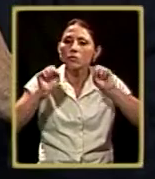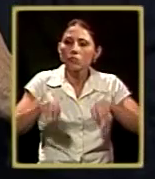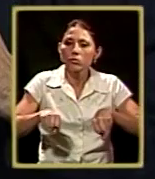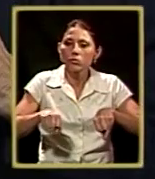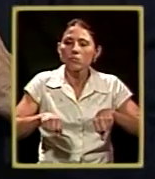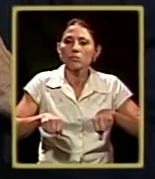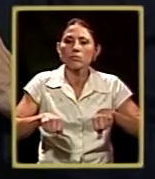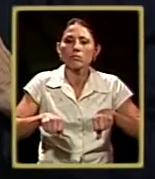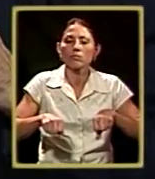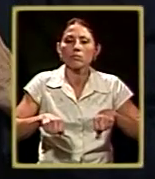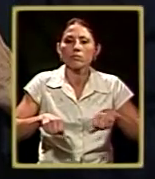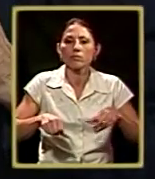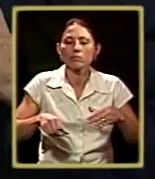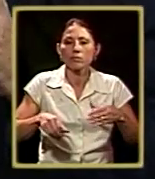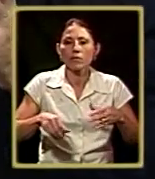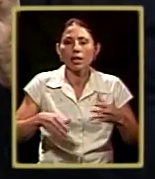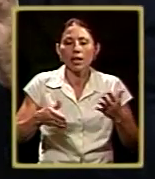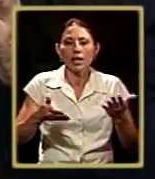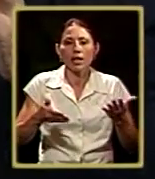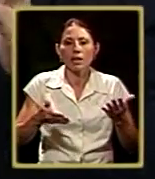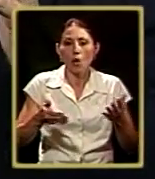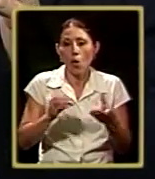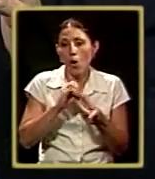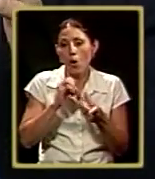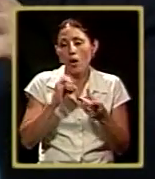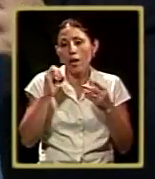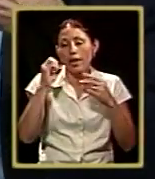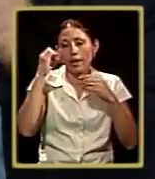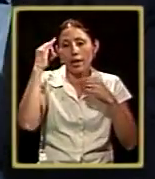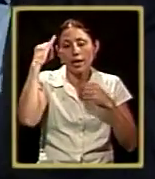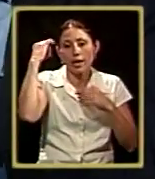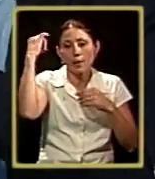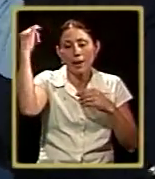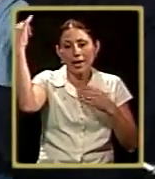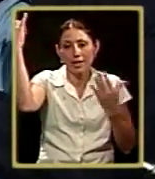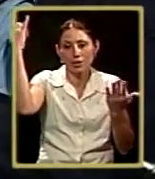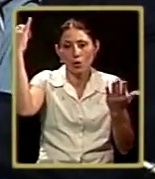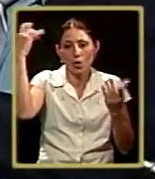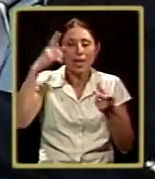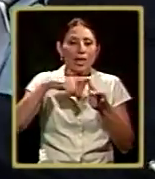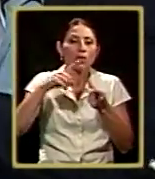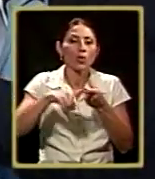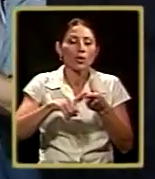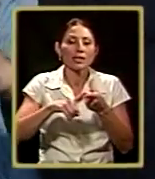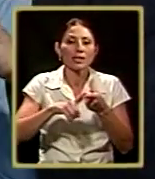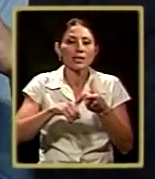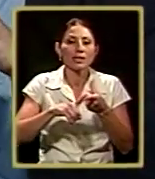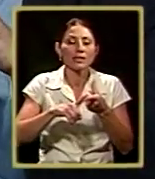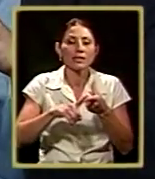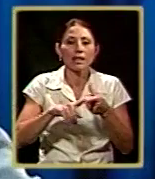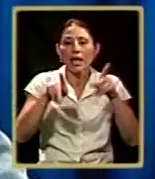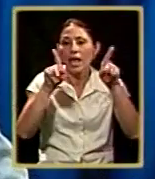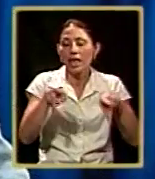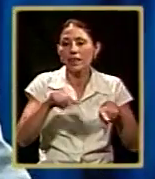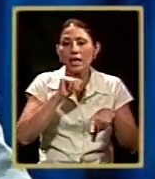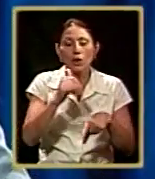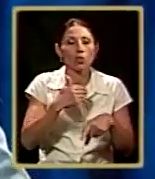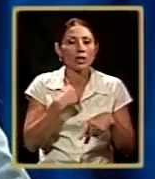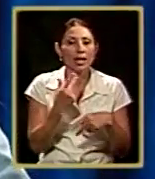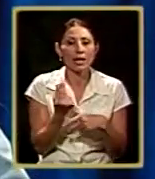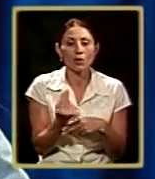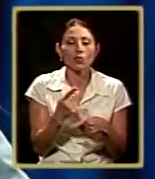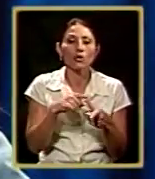y de la gente que no tiene recursos, que lo que tiene es imaginación. Entonces encuentra un campito y